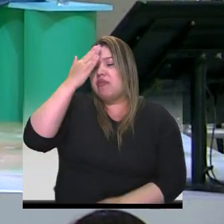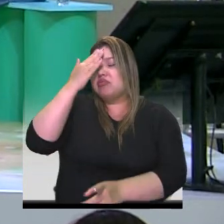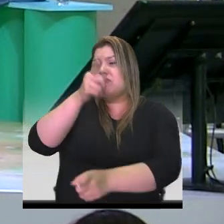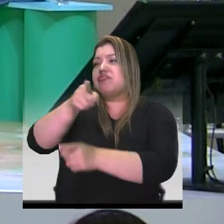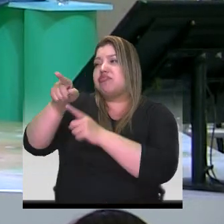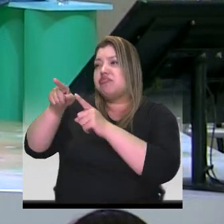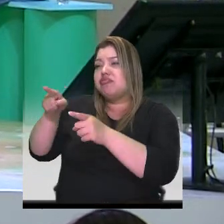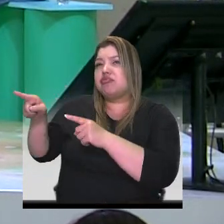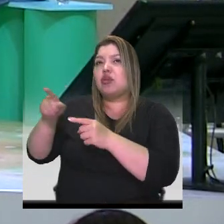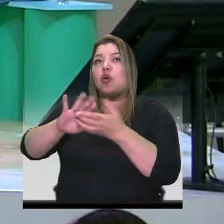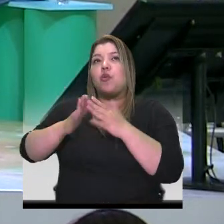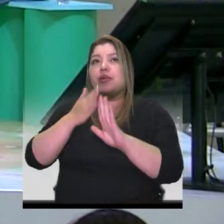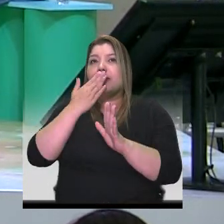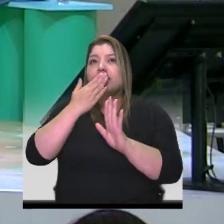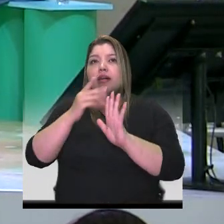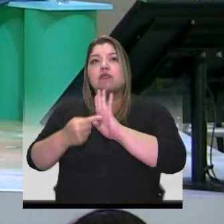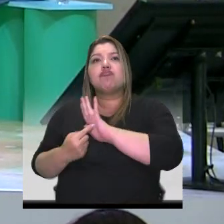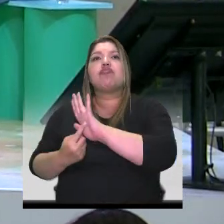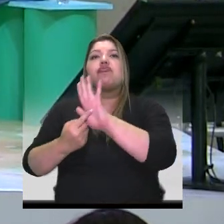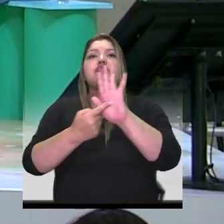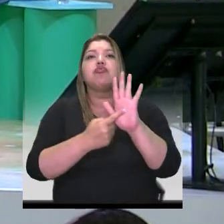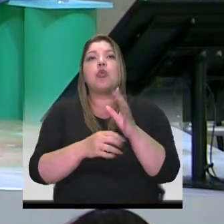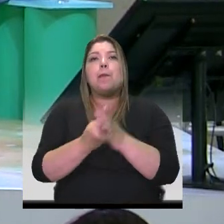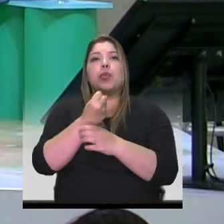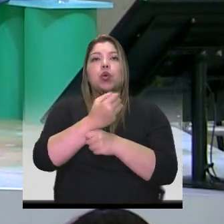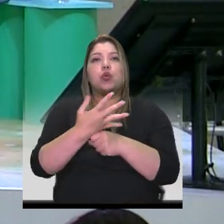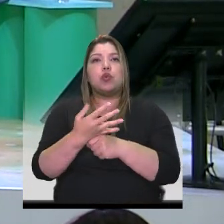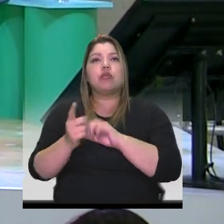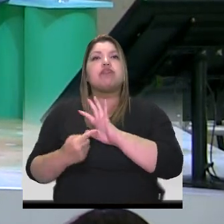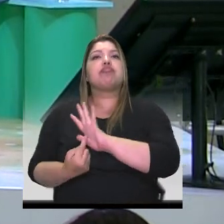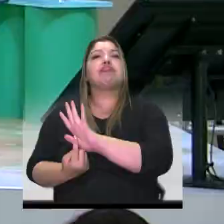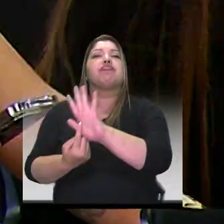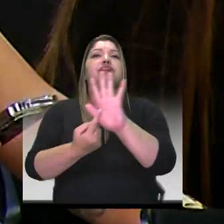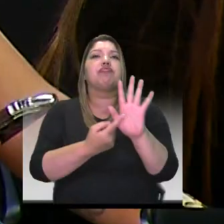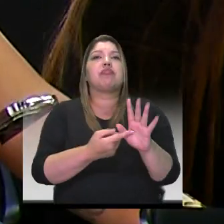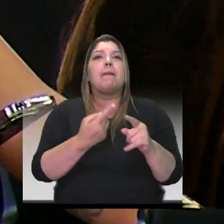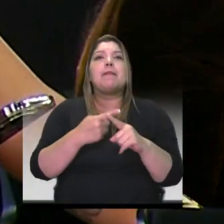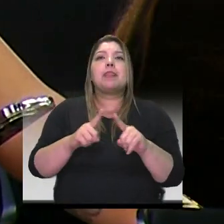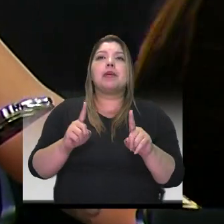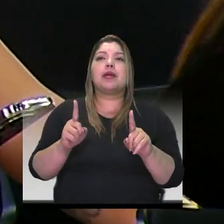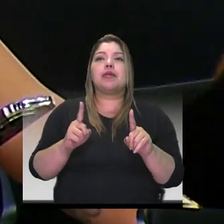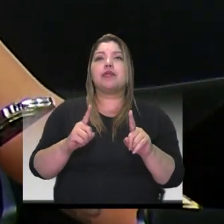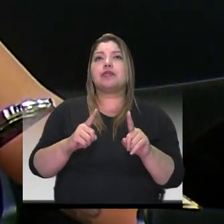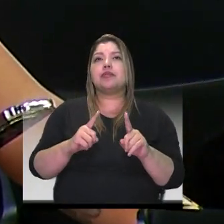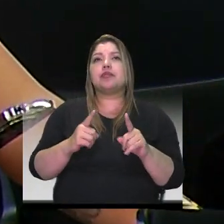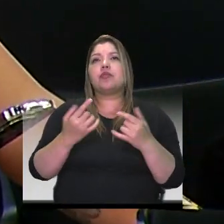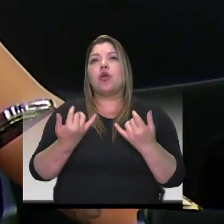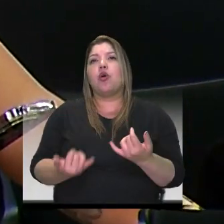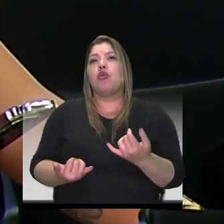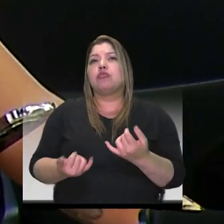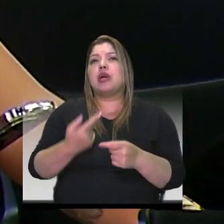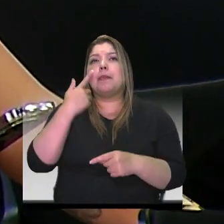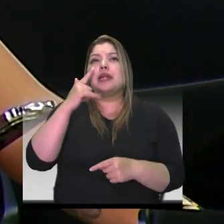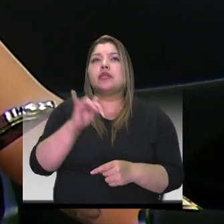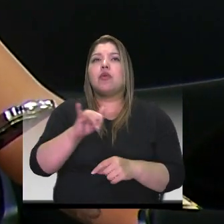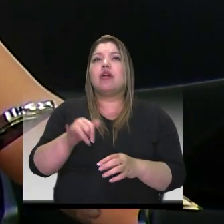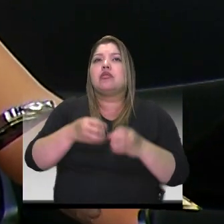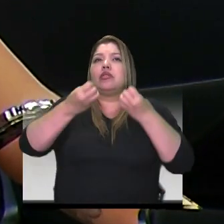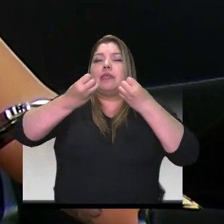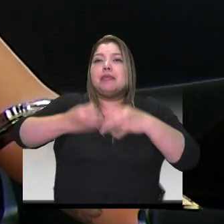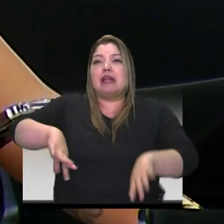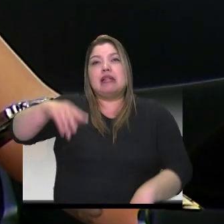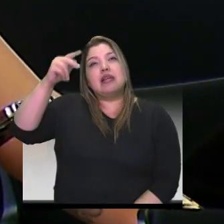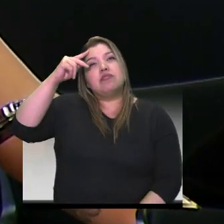indígenas que lo exponen como producto, pero hemos perdido pues, como la historia de eso de dónde viene y